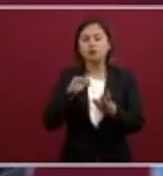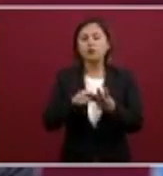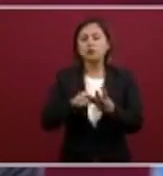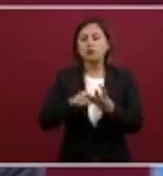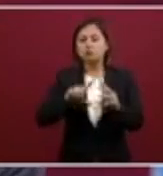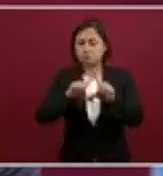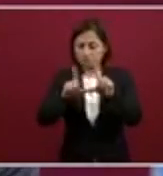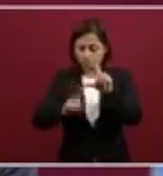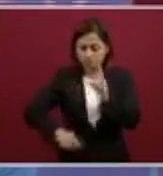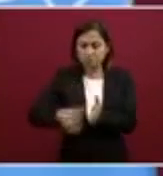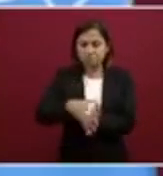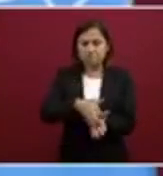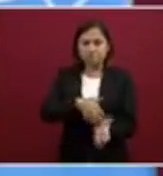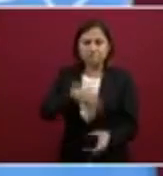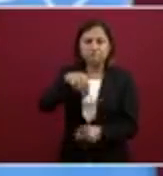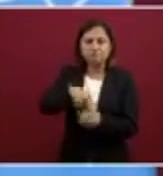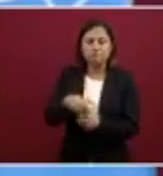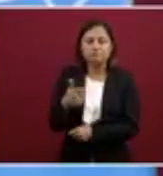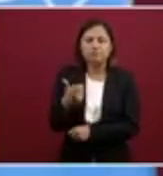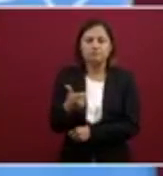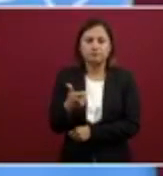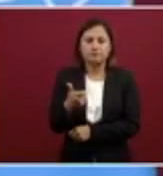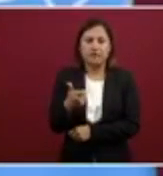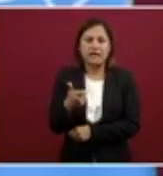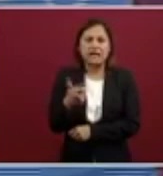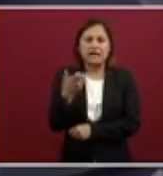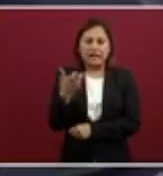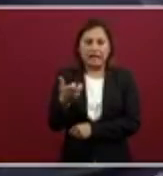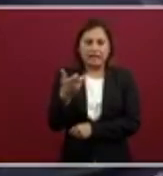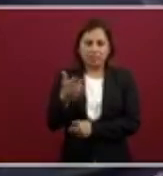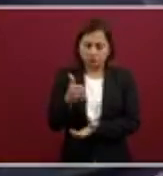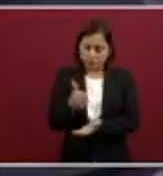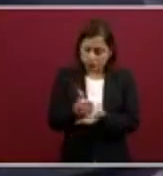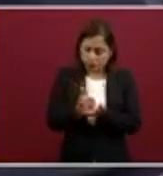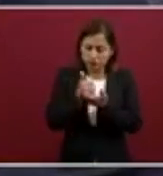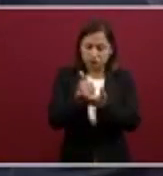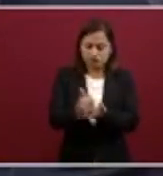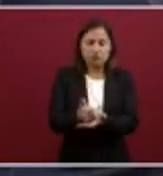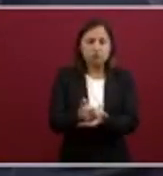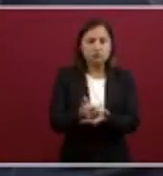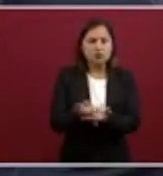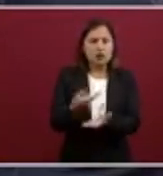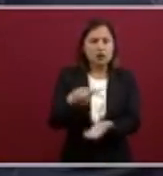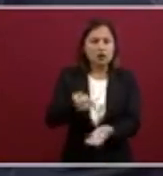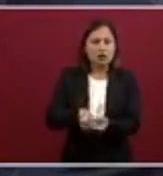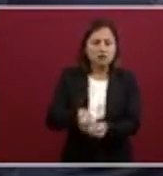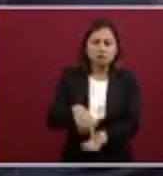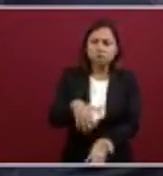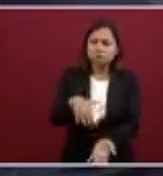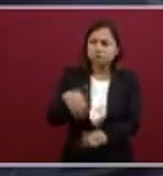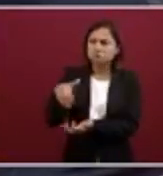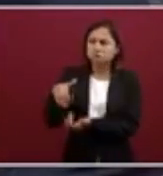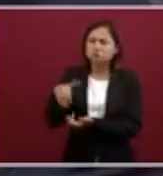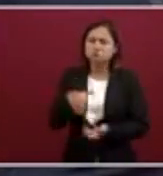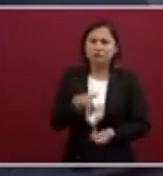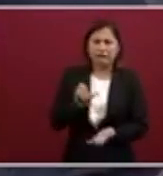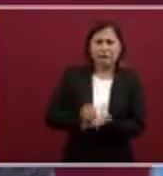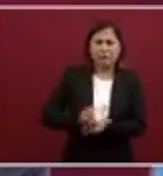Así liberamos fondos para el desarrollo y no hay necesidad de aumentar impuestos